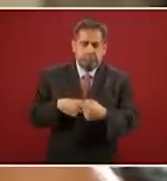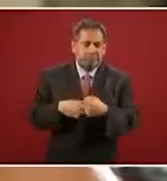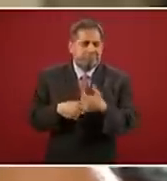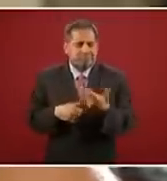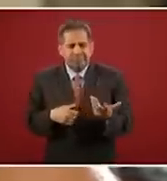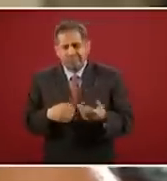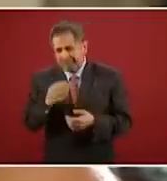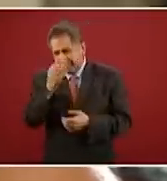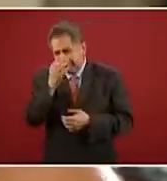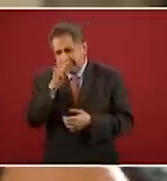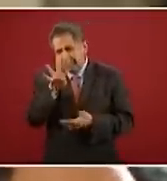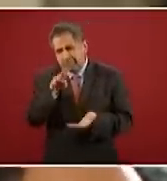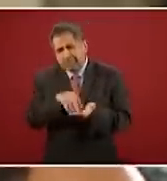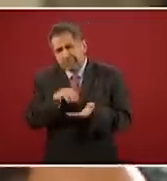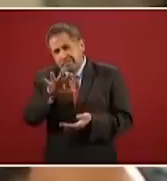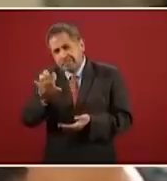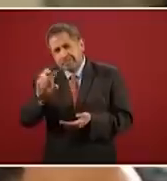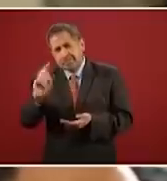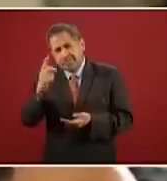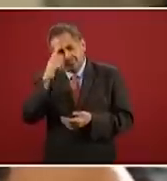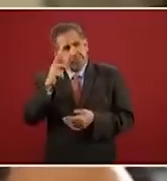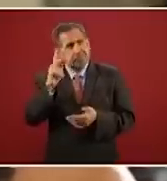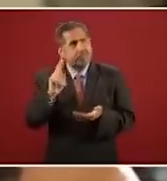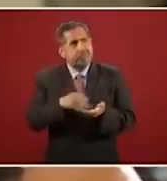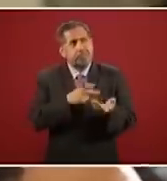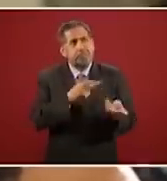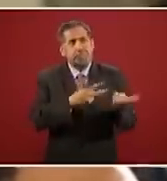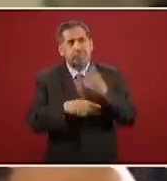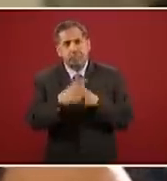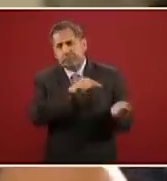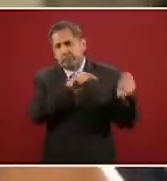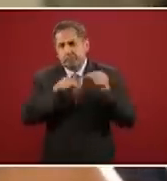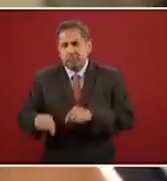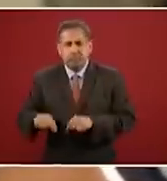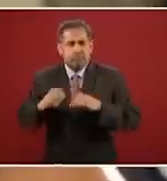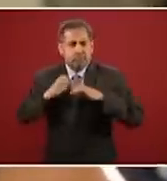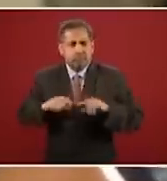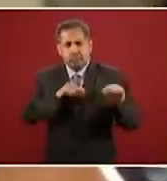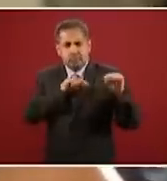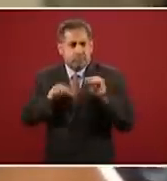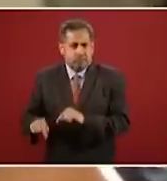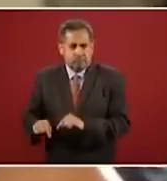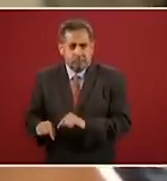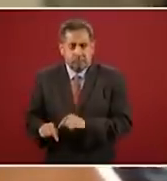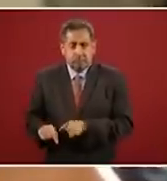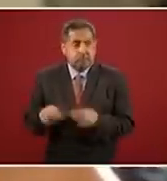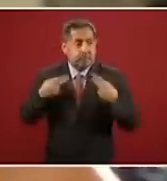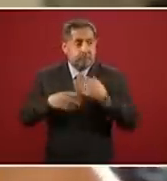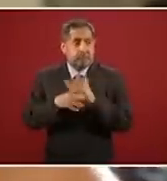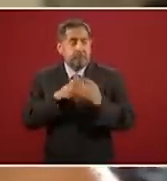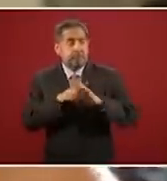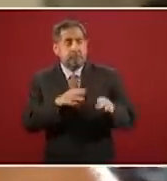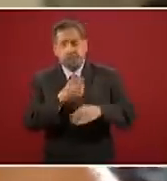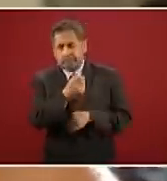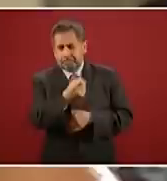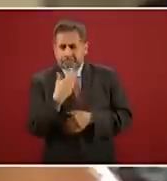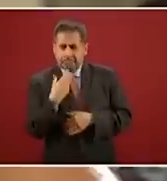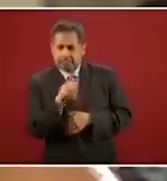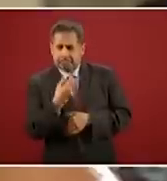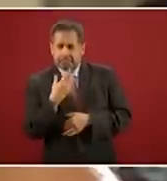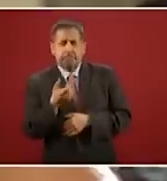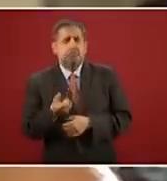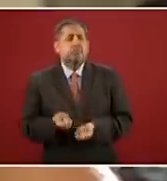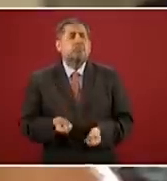requieren $4,500 para repatriar ese cuerpo. Los migrantes dejan a México, según